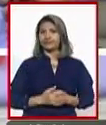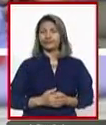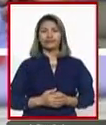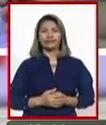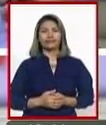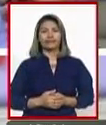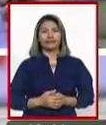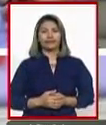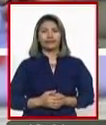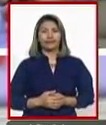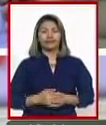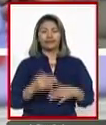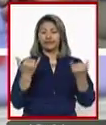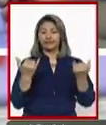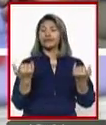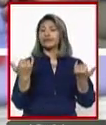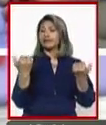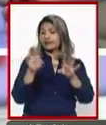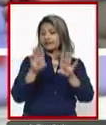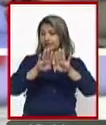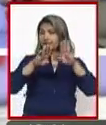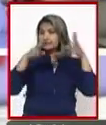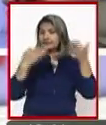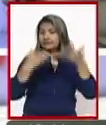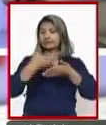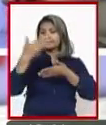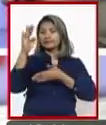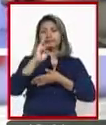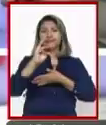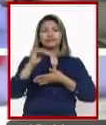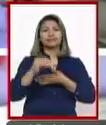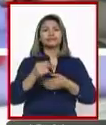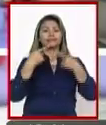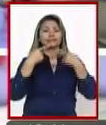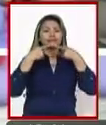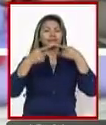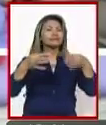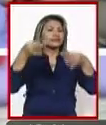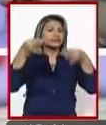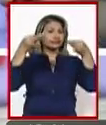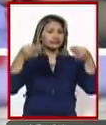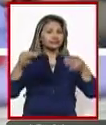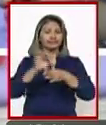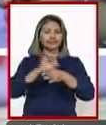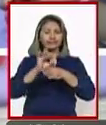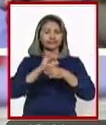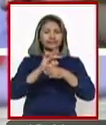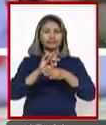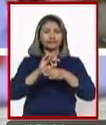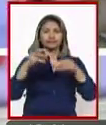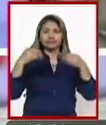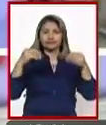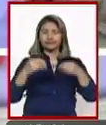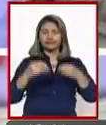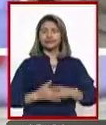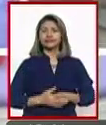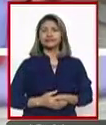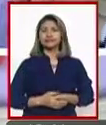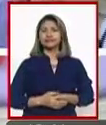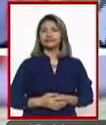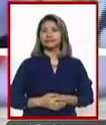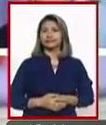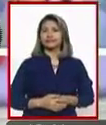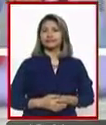que sucede acá. Hoy día ha sido la apertura y el miércoles es el anuncio oficial del funcionamiento del mercado. Perfecto, muchísimas gracias.